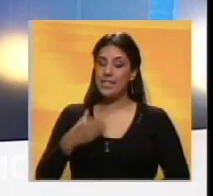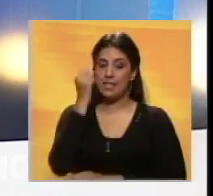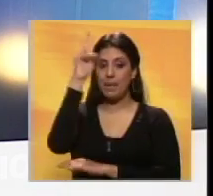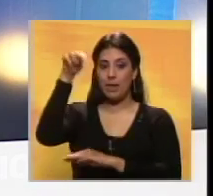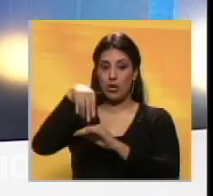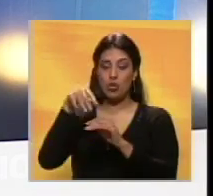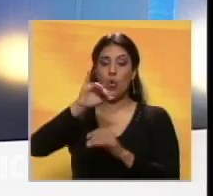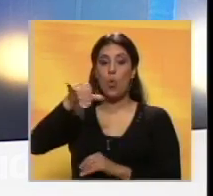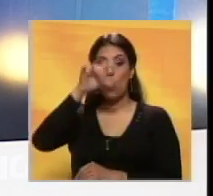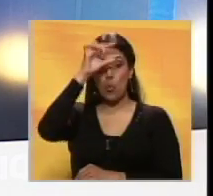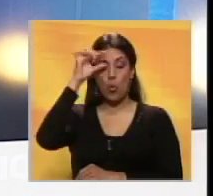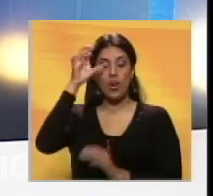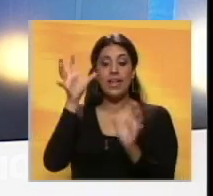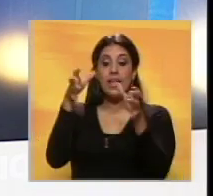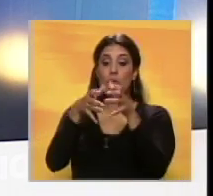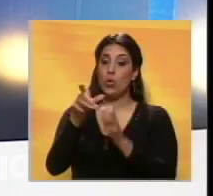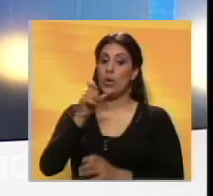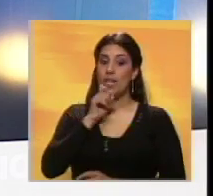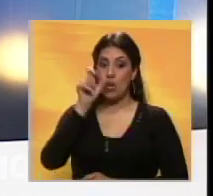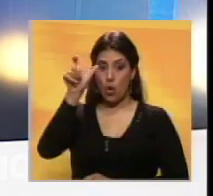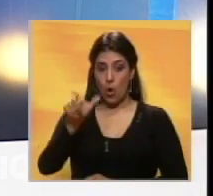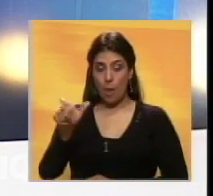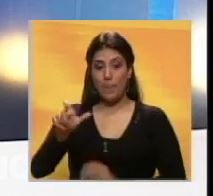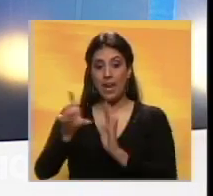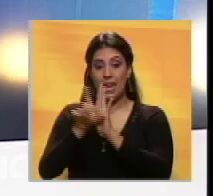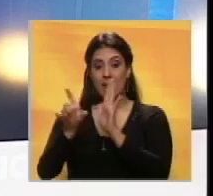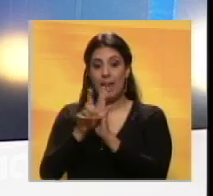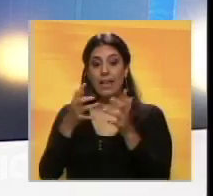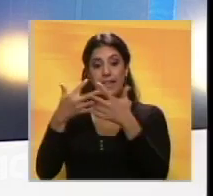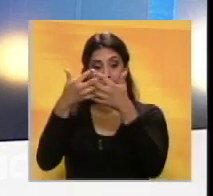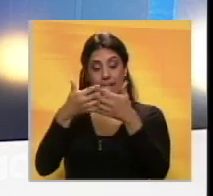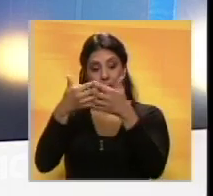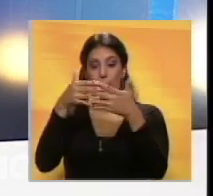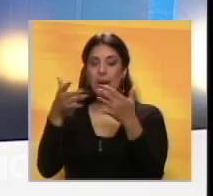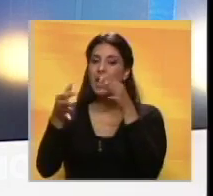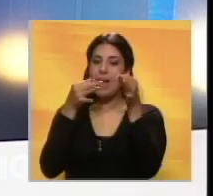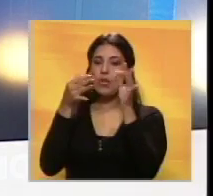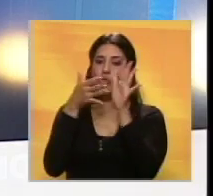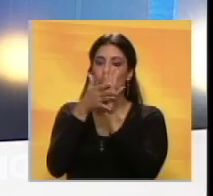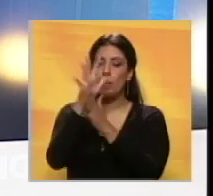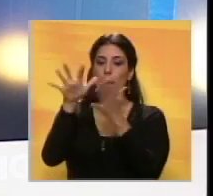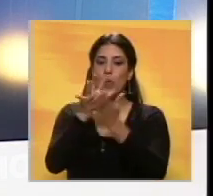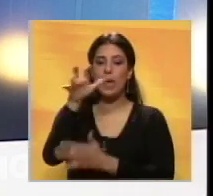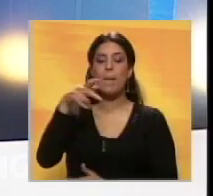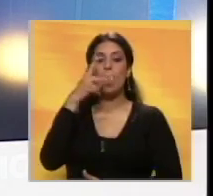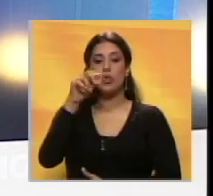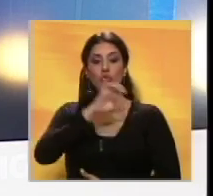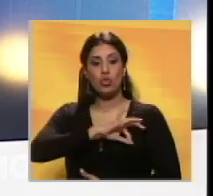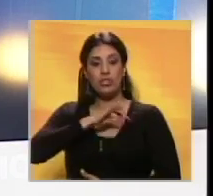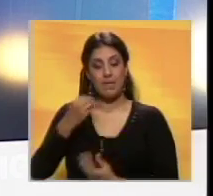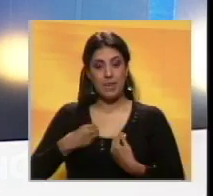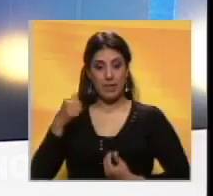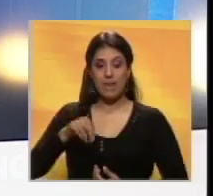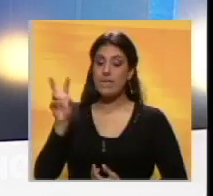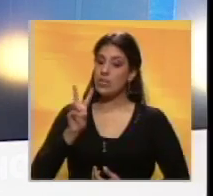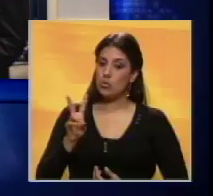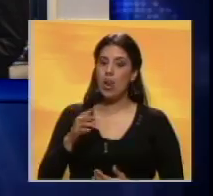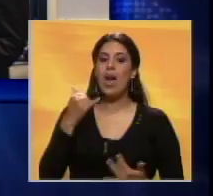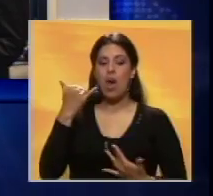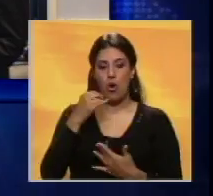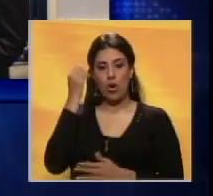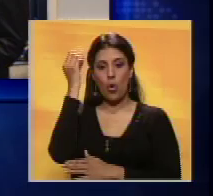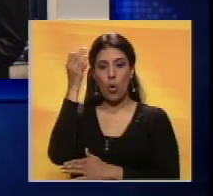Asamblea Nacional, Julio Borges, se reunió con senadores y legisladores de Estados Unidos para hablar sobre la crisis política y social que se vive en Venezuela.